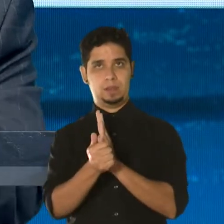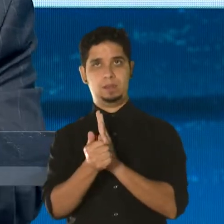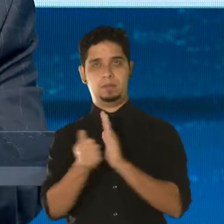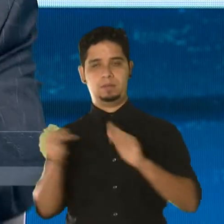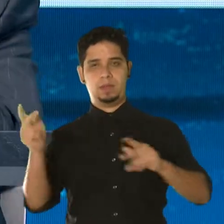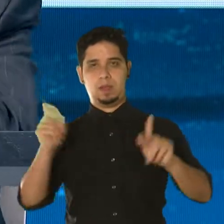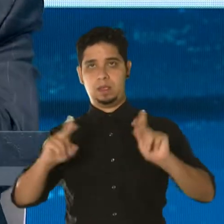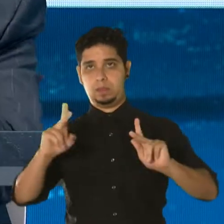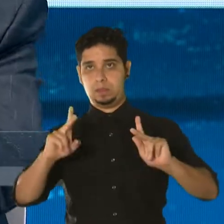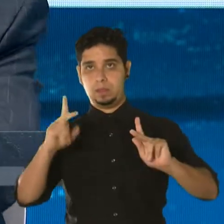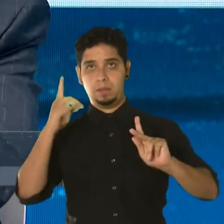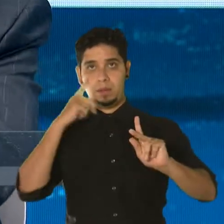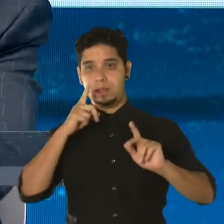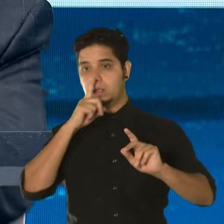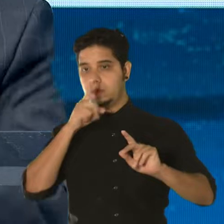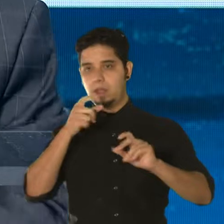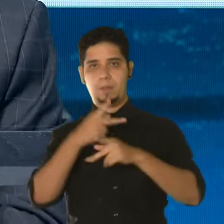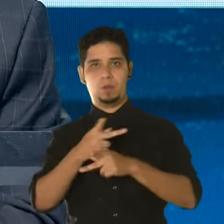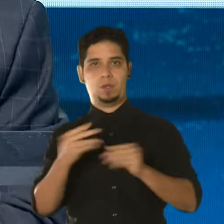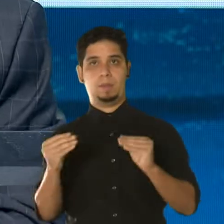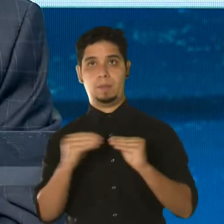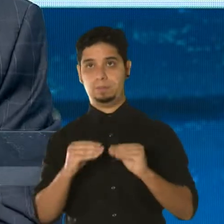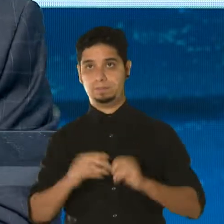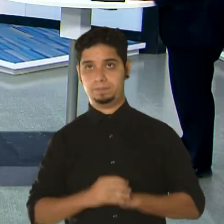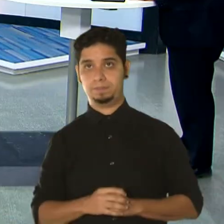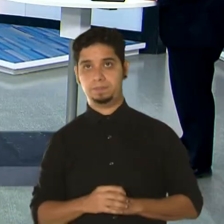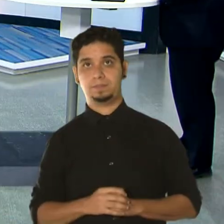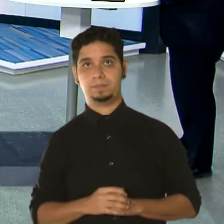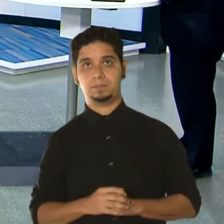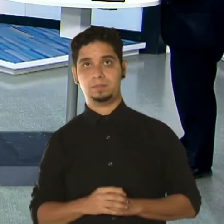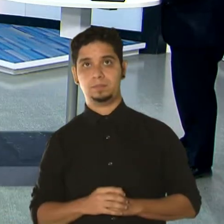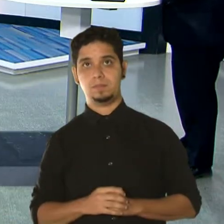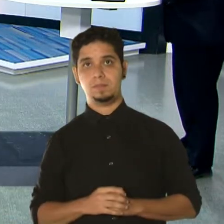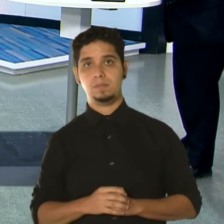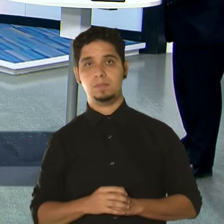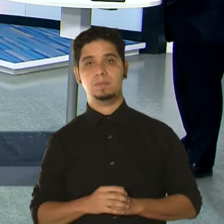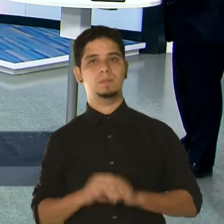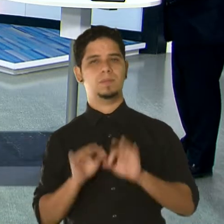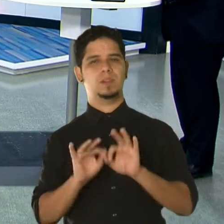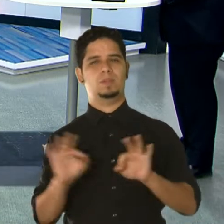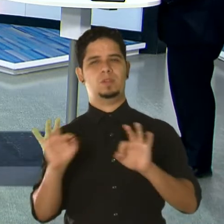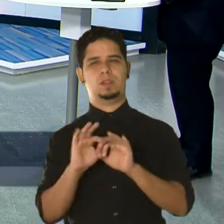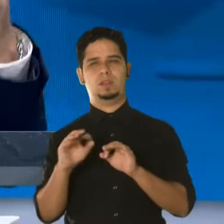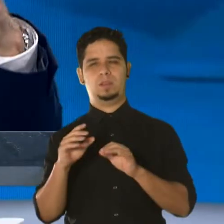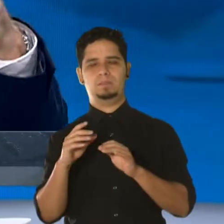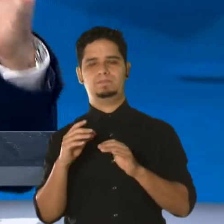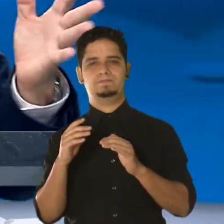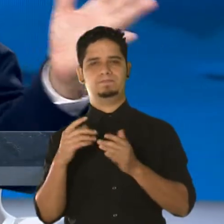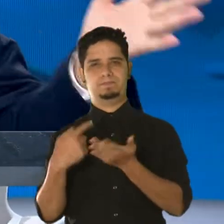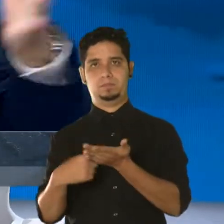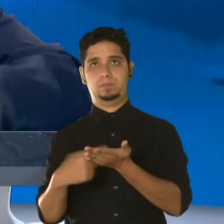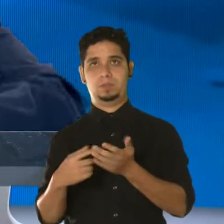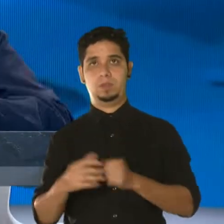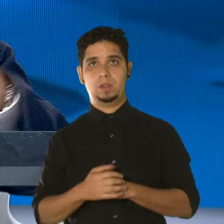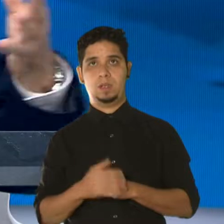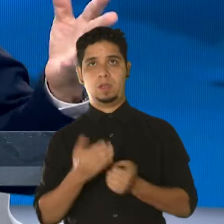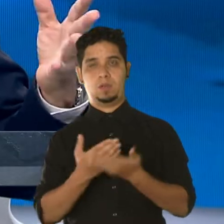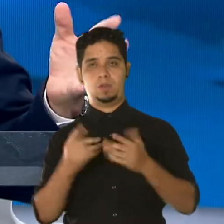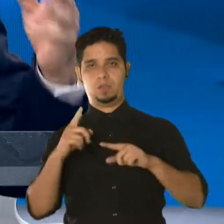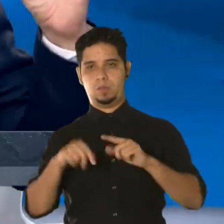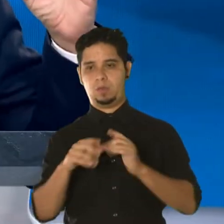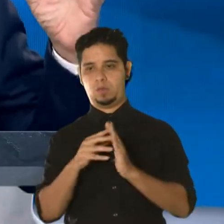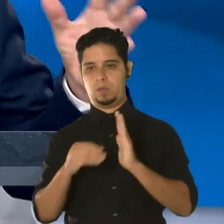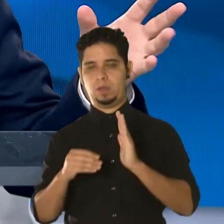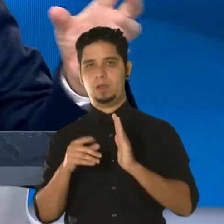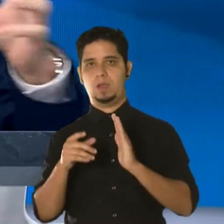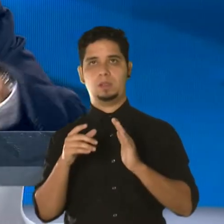las personas para que de verdad te produzcan mal? Es importante establecer que cuando hablamos de competitividad, si hay algo que no se puede copiar, o sea, si hay una